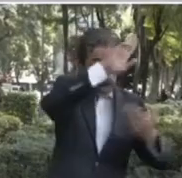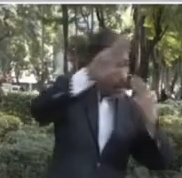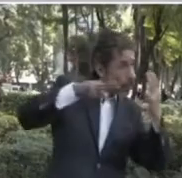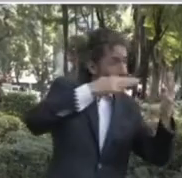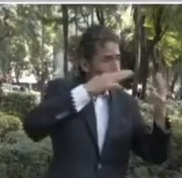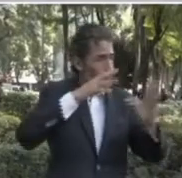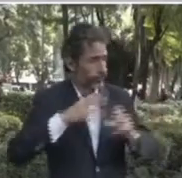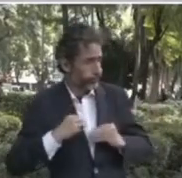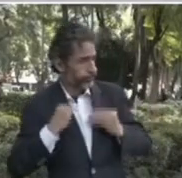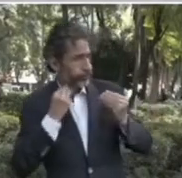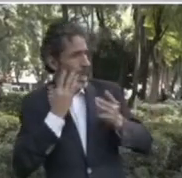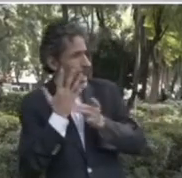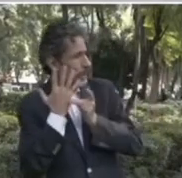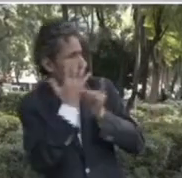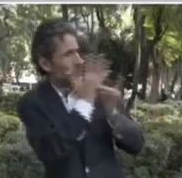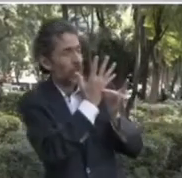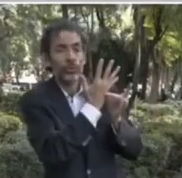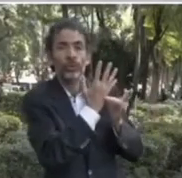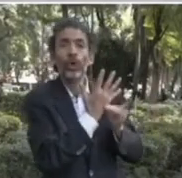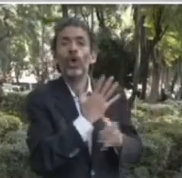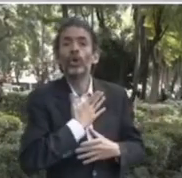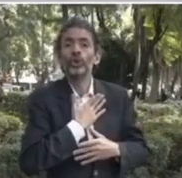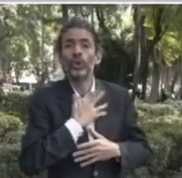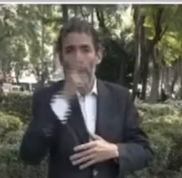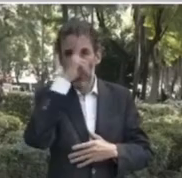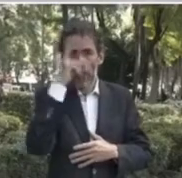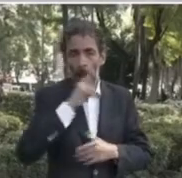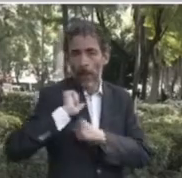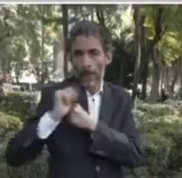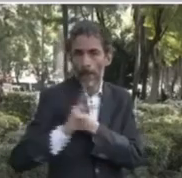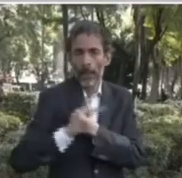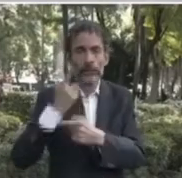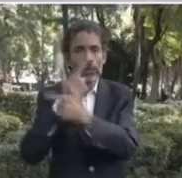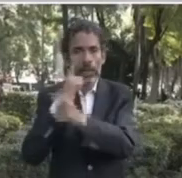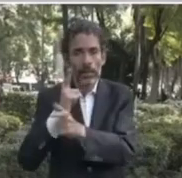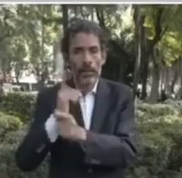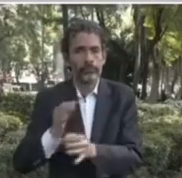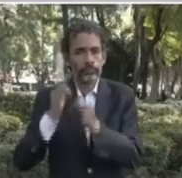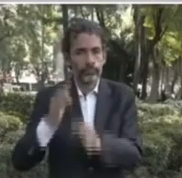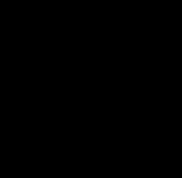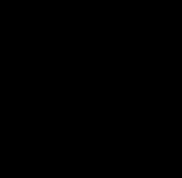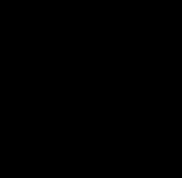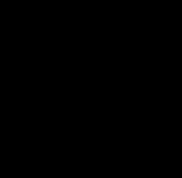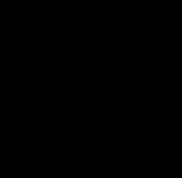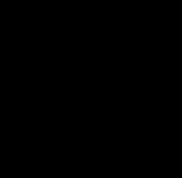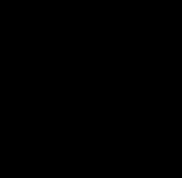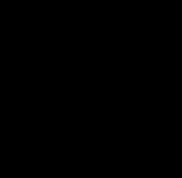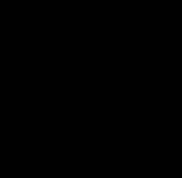somos una nación independiente, digna, democrática y libre.